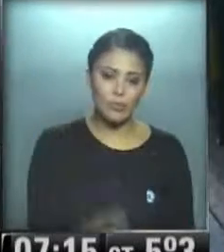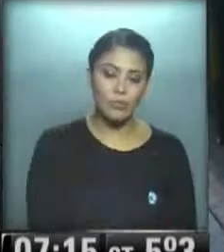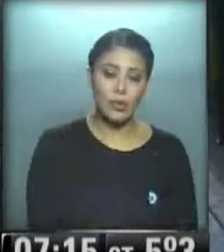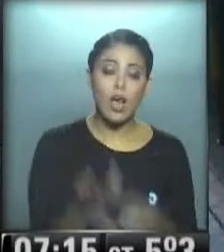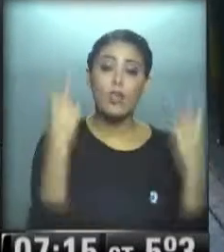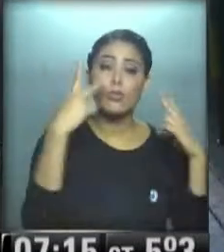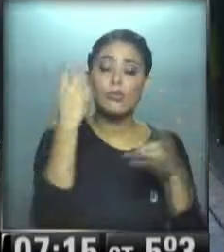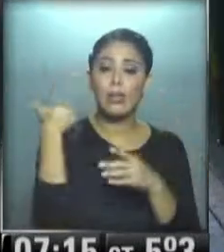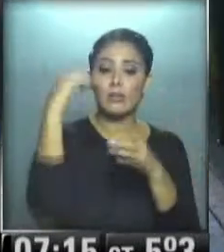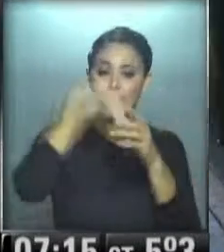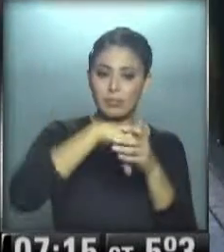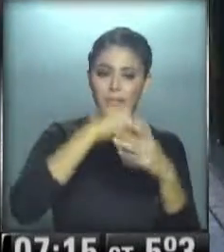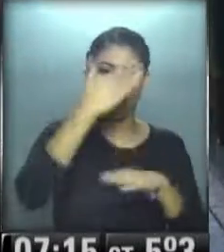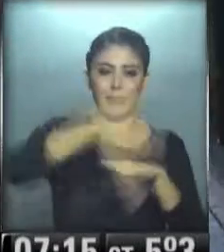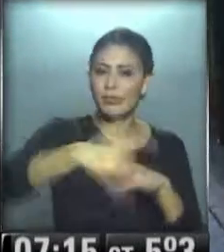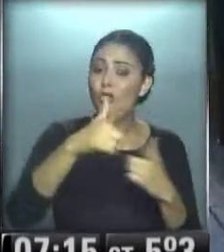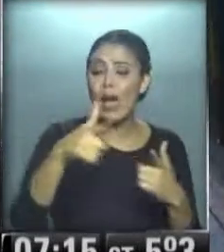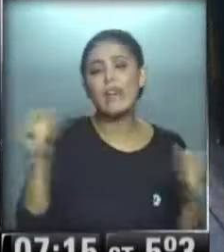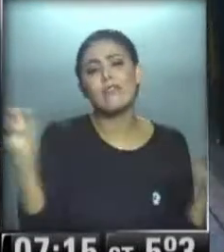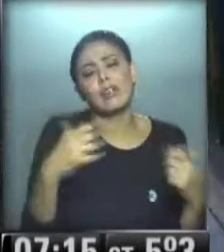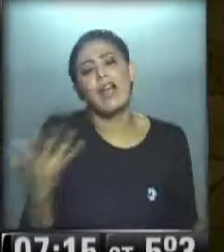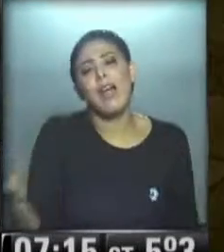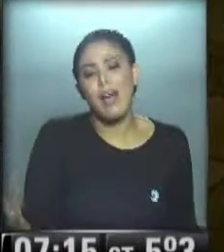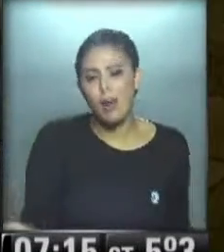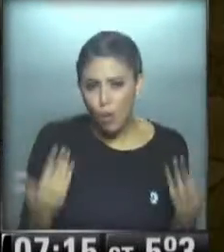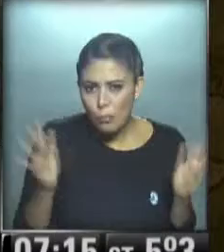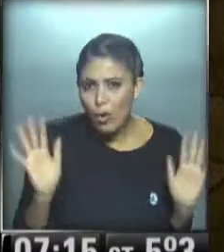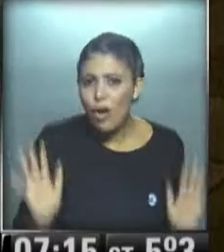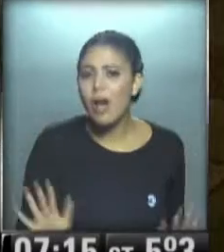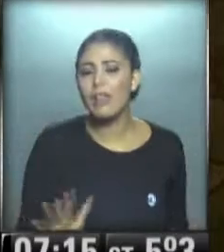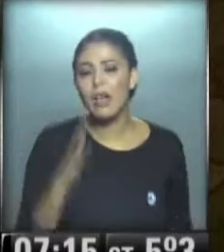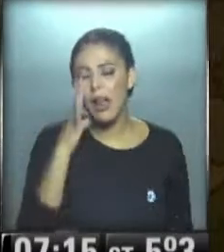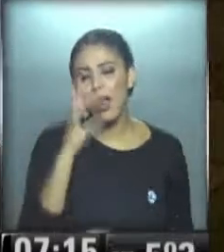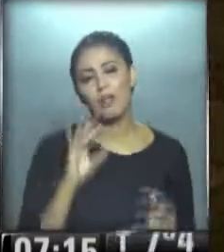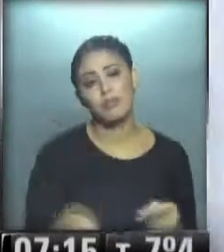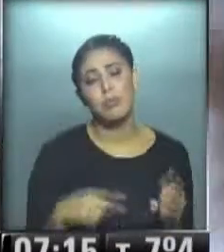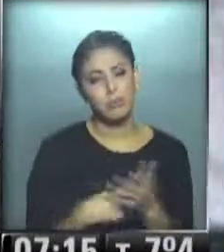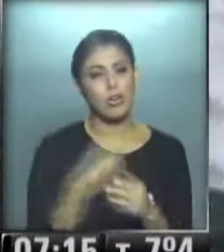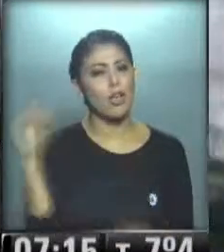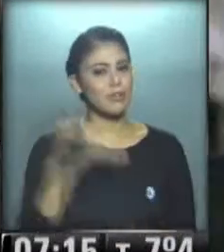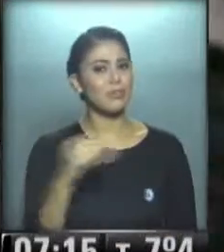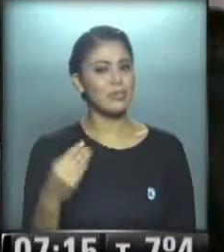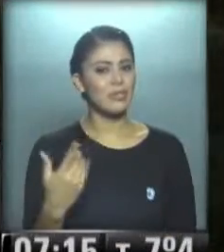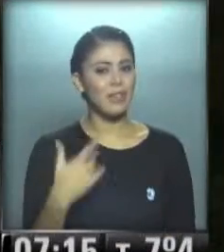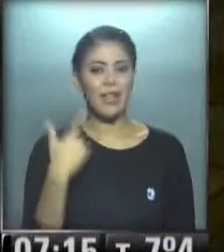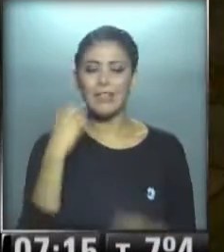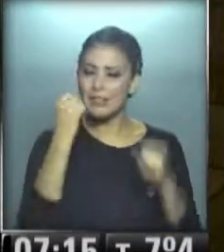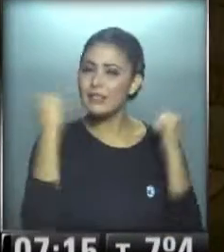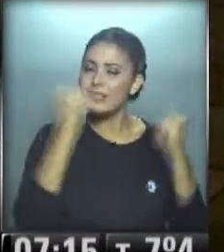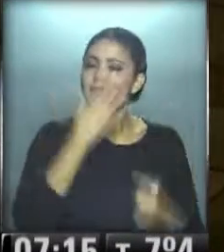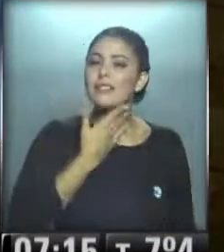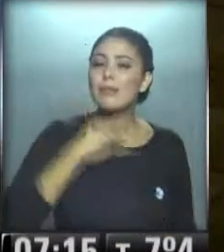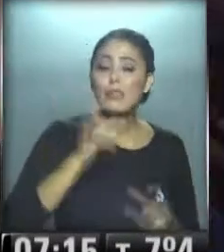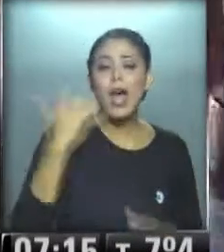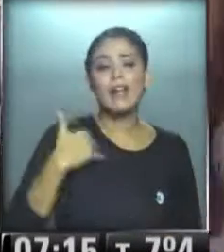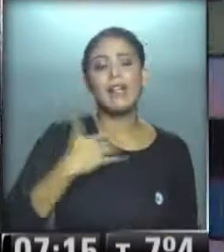turismo interno no sabe de barreras. Y el frío, claro, puede generar cierto desaliento, pero no alcanza para detener el deseo de los argentinos